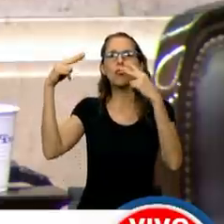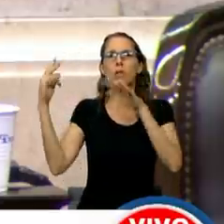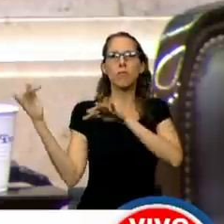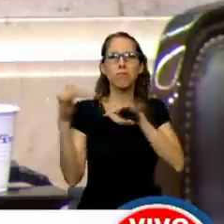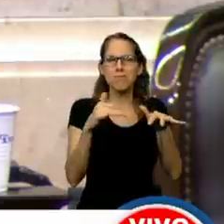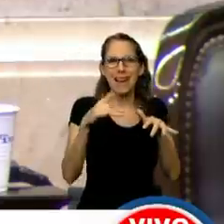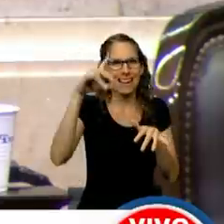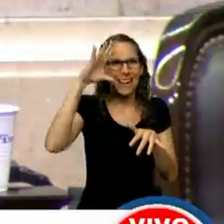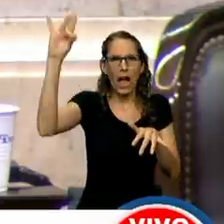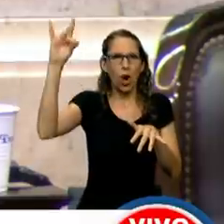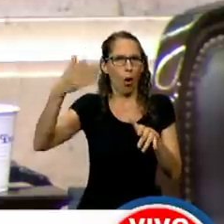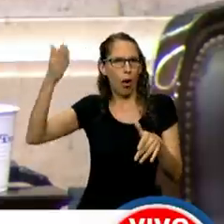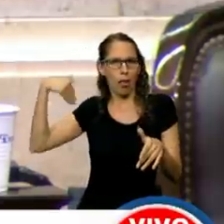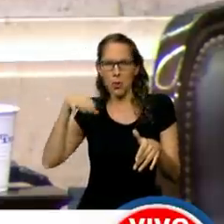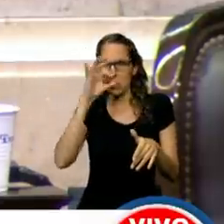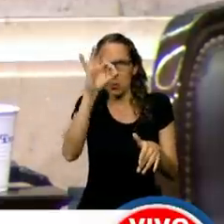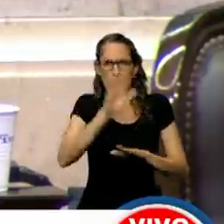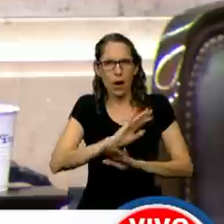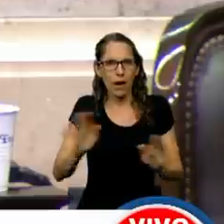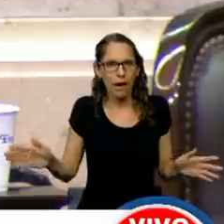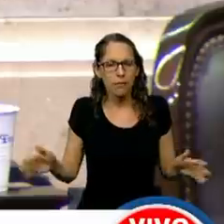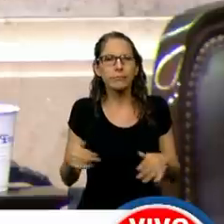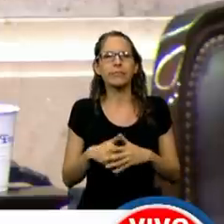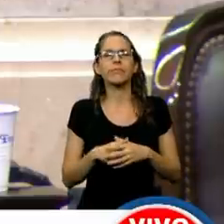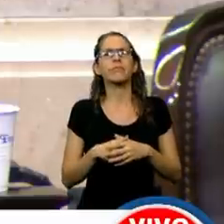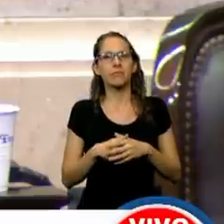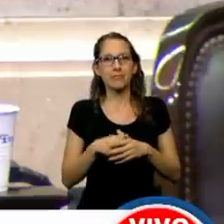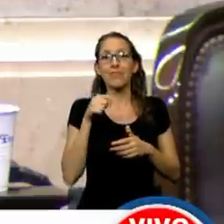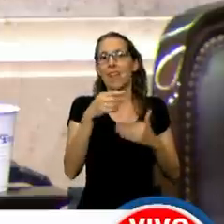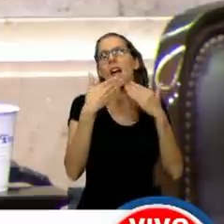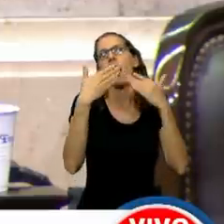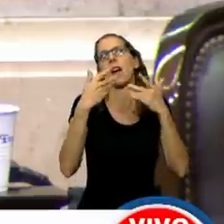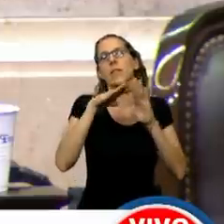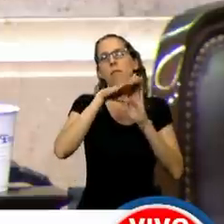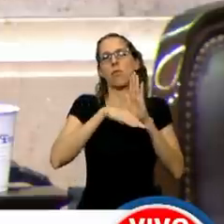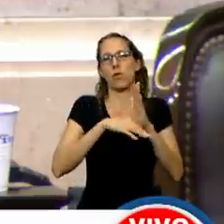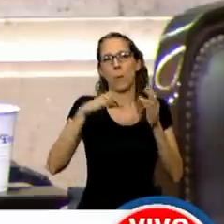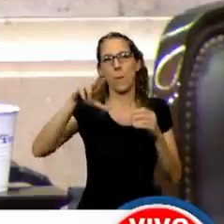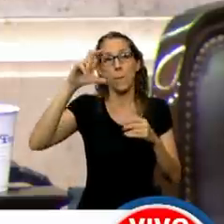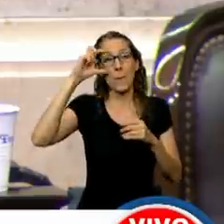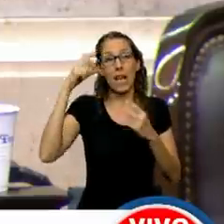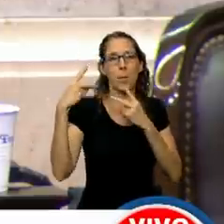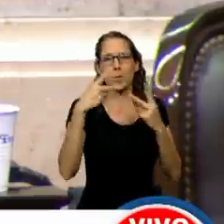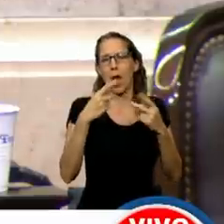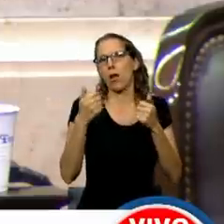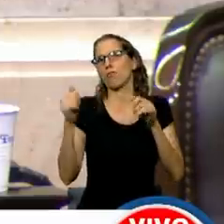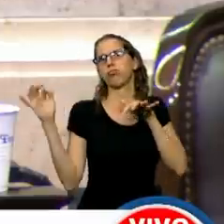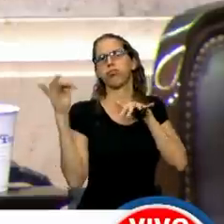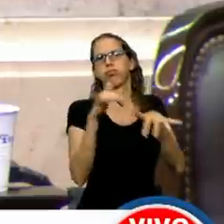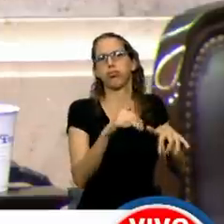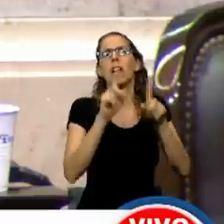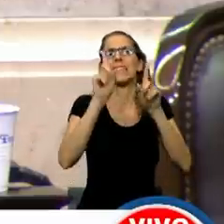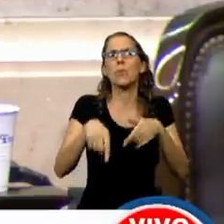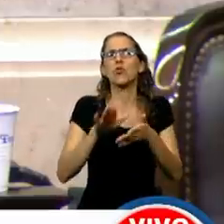récord esto acompañado por el previa ge también se ve en el área de la fruticultura